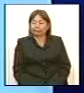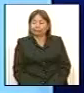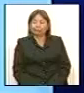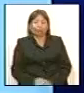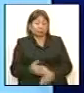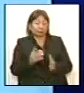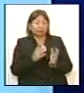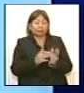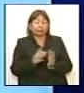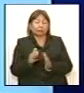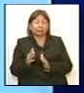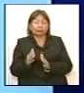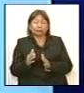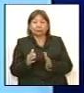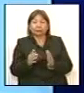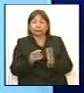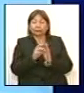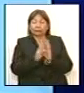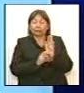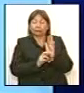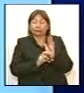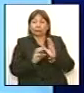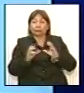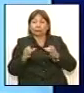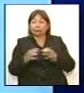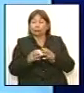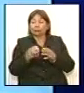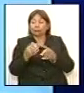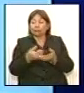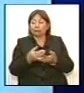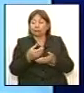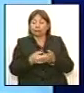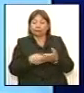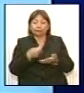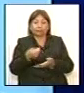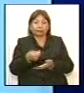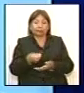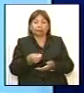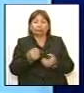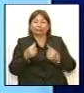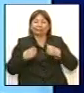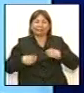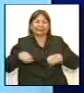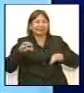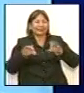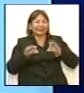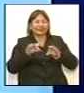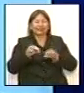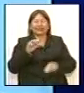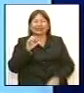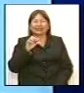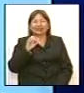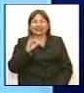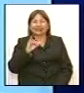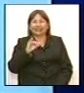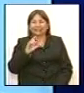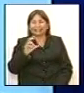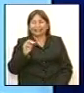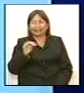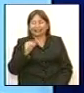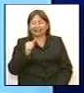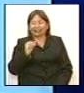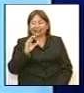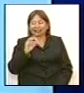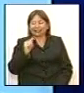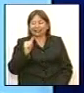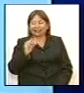El Pleno también aprobó los proyectos de ley que conceden pensiones de gracia a los actores Guillermo Efios, conocido como Guillermo